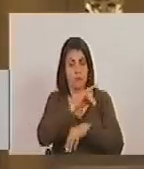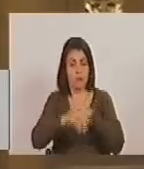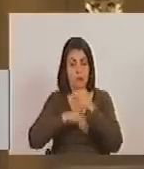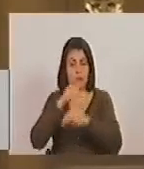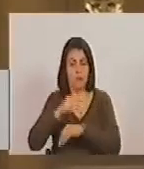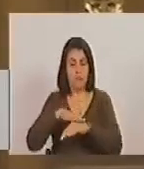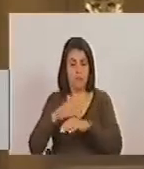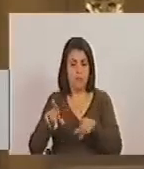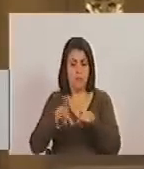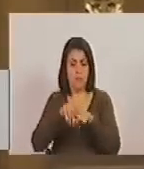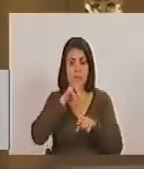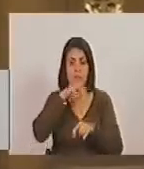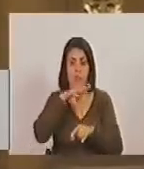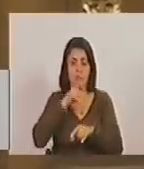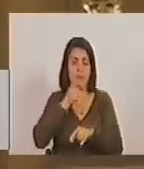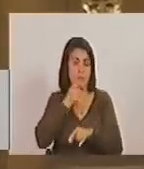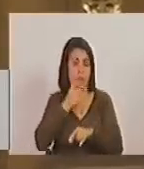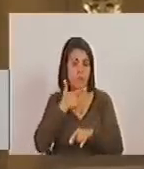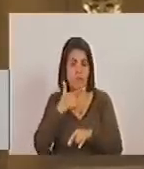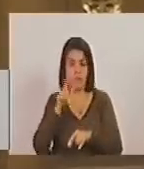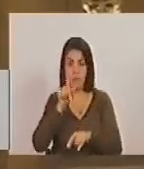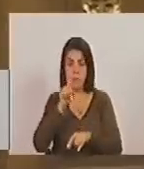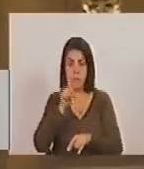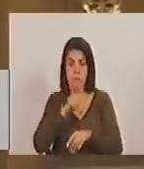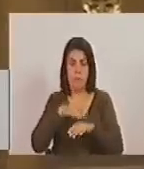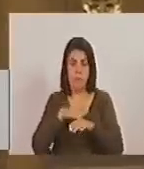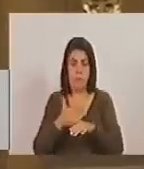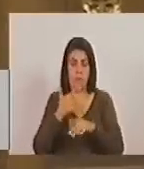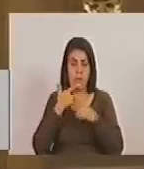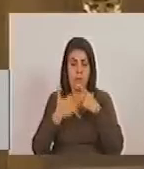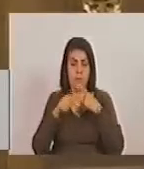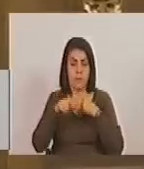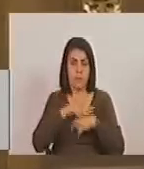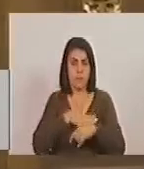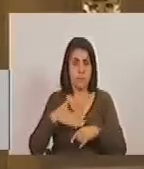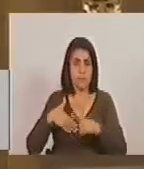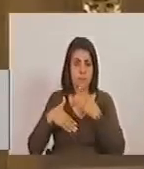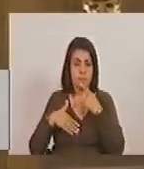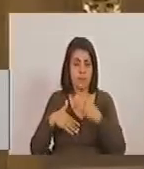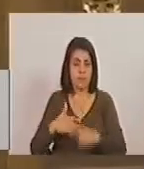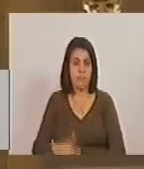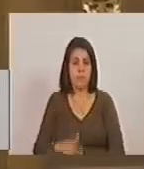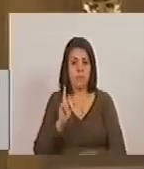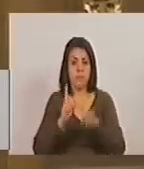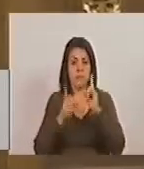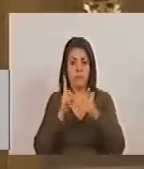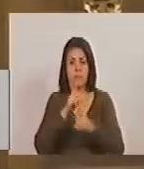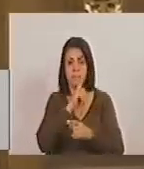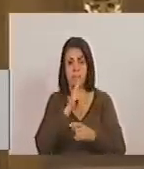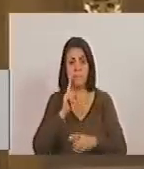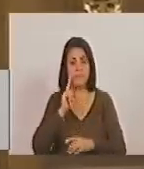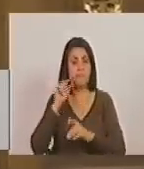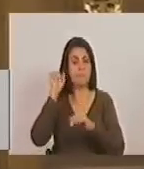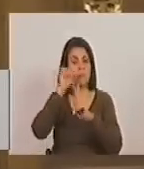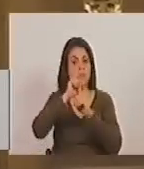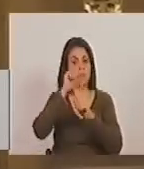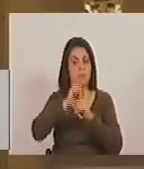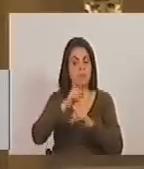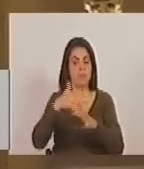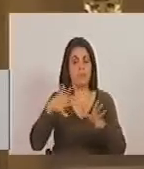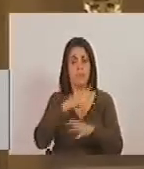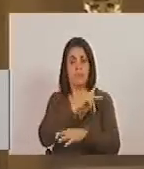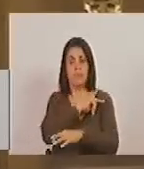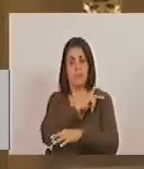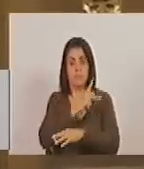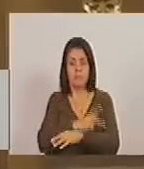fuera muy bonita a todos. Y por supuesto, quiero terminar con algo que nos llama al combate. El gran poeta Víctor